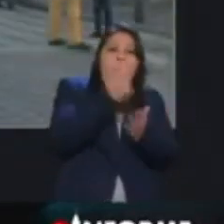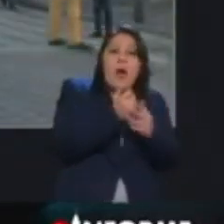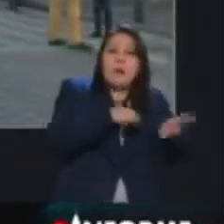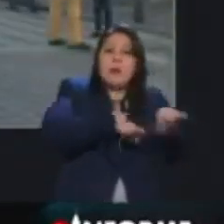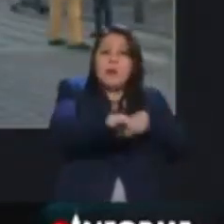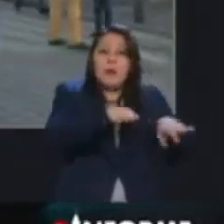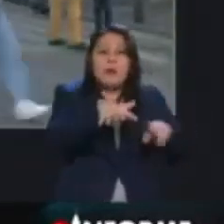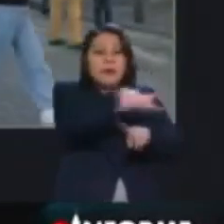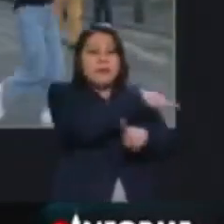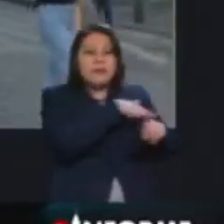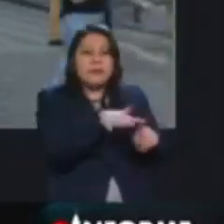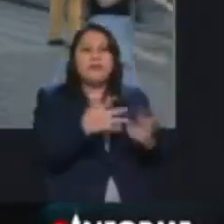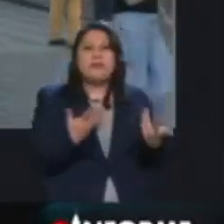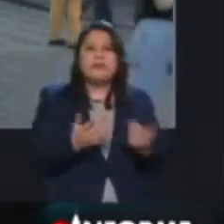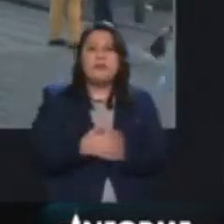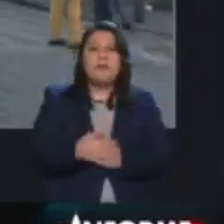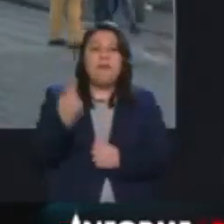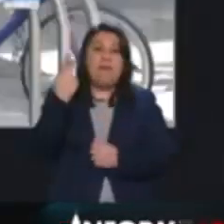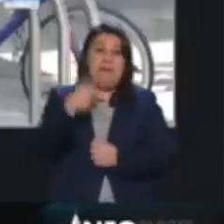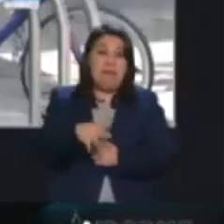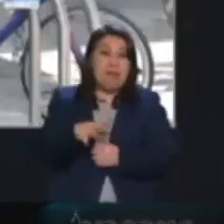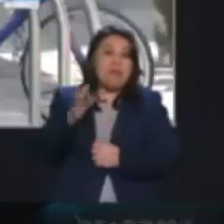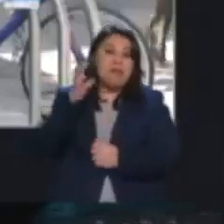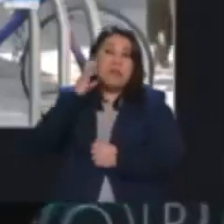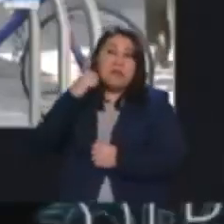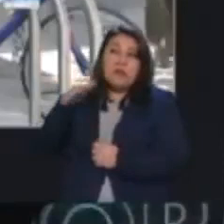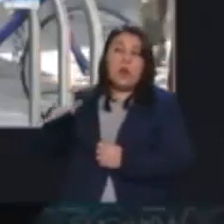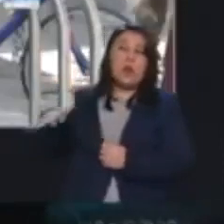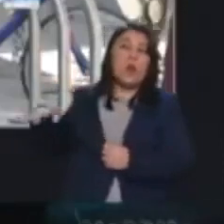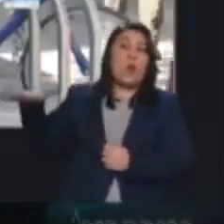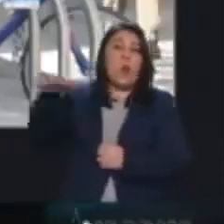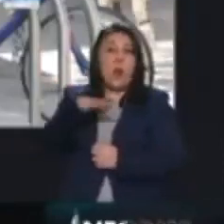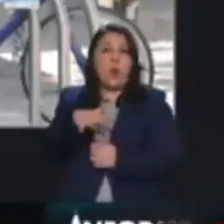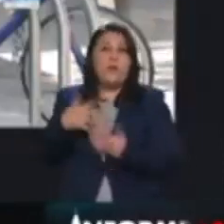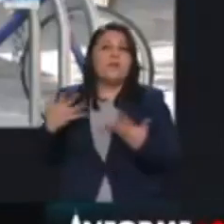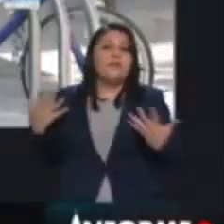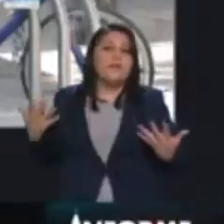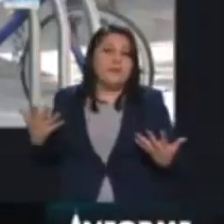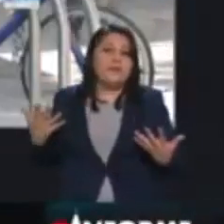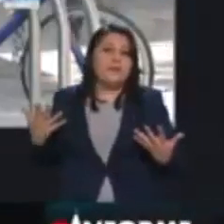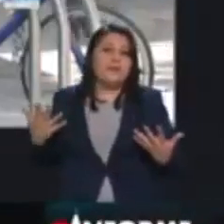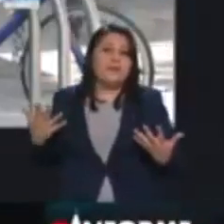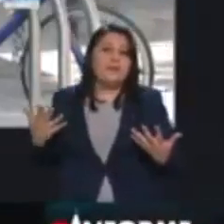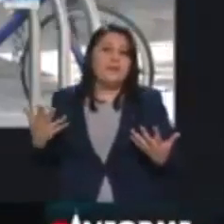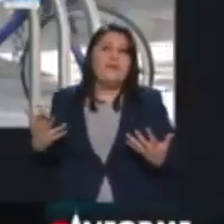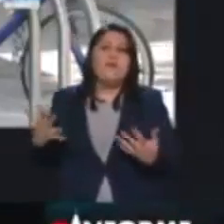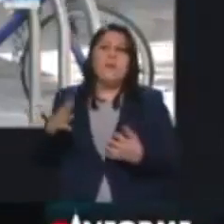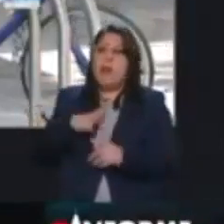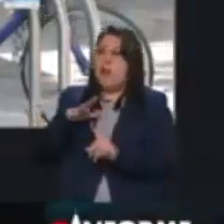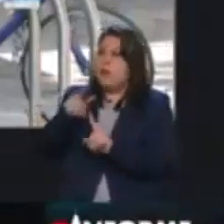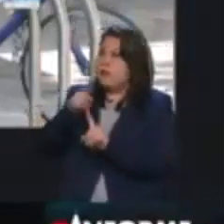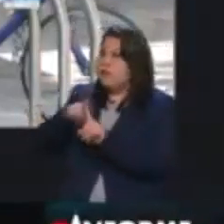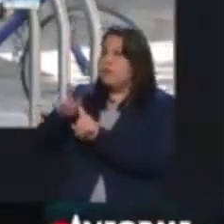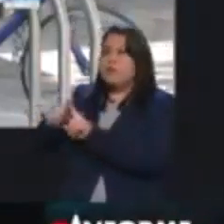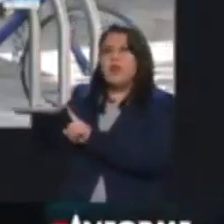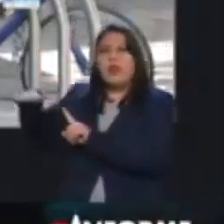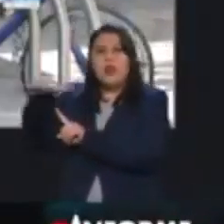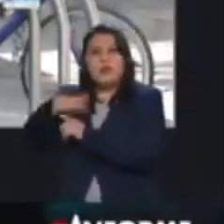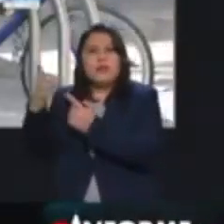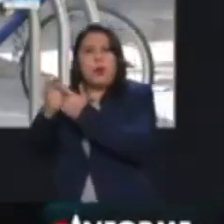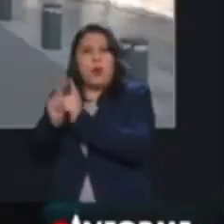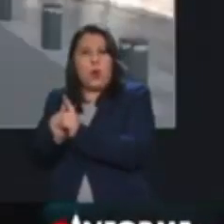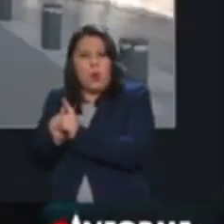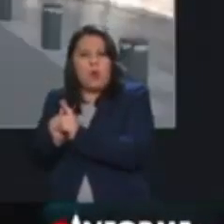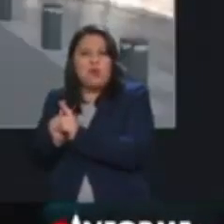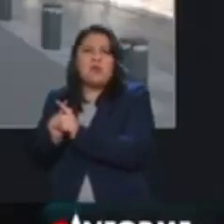Efectivamente está lo que comentas, o sea, el Congreso de la Ciudad de México, que además pues tiene presencia de los partidos de oposición. Entonces, pues ahí